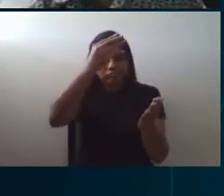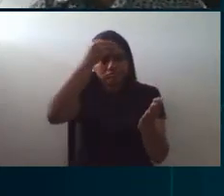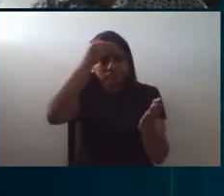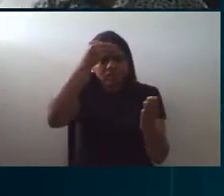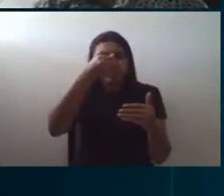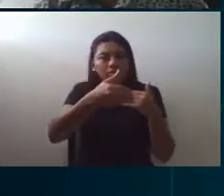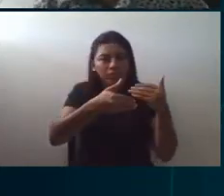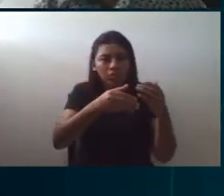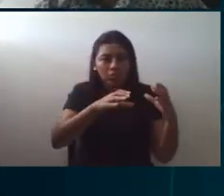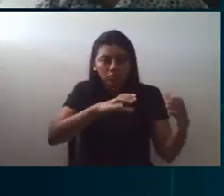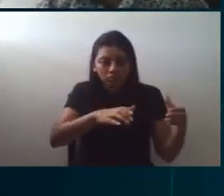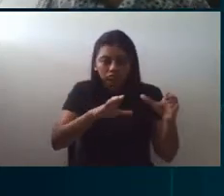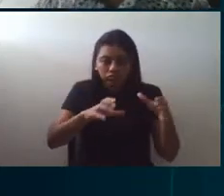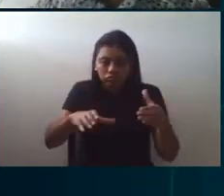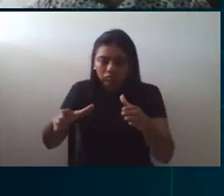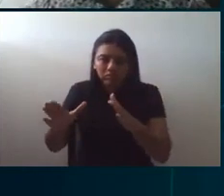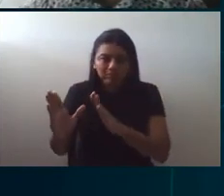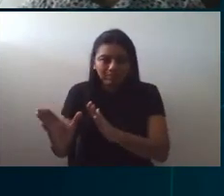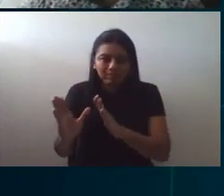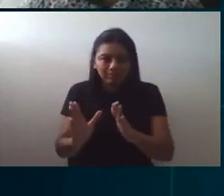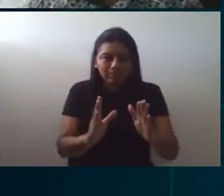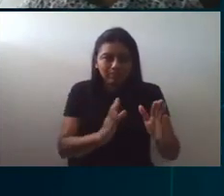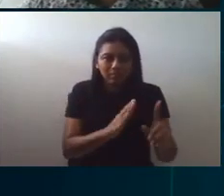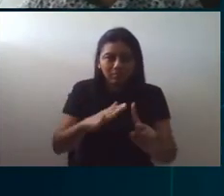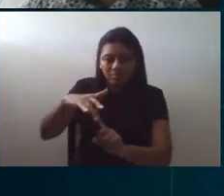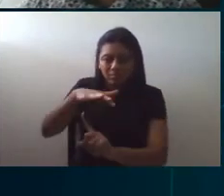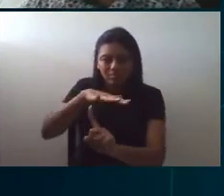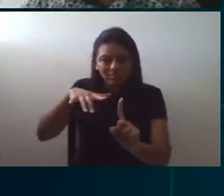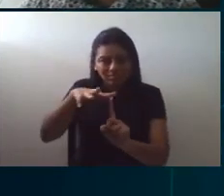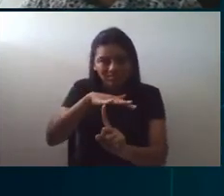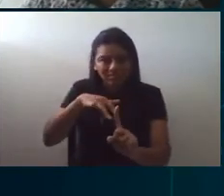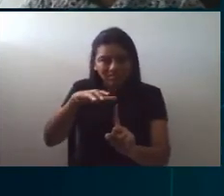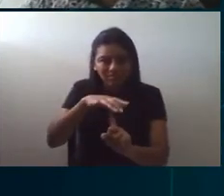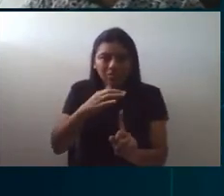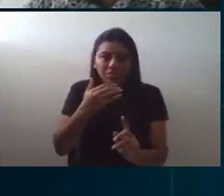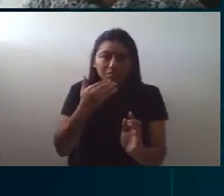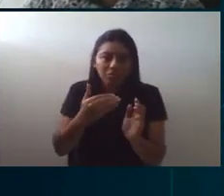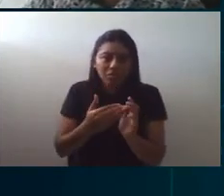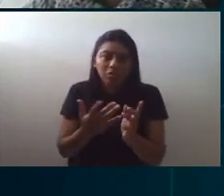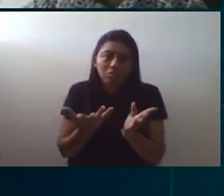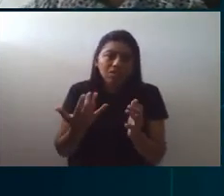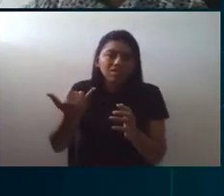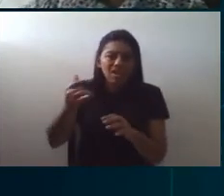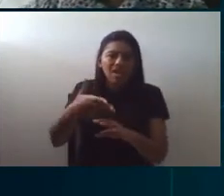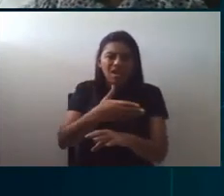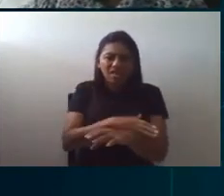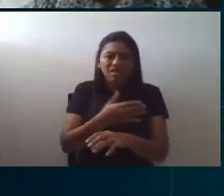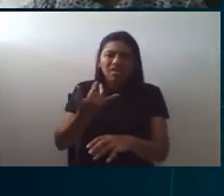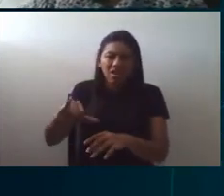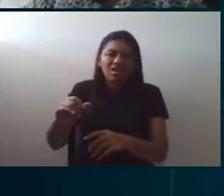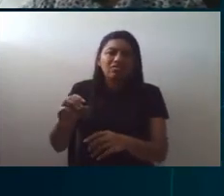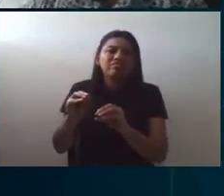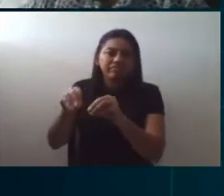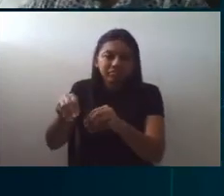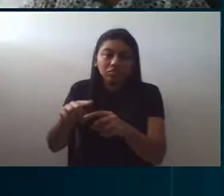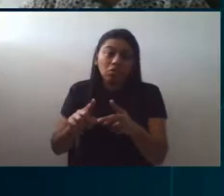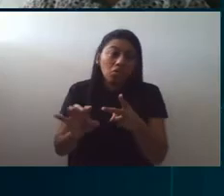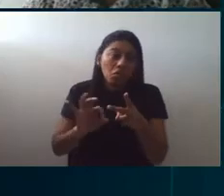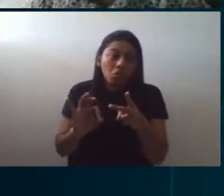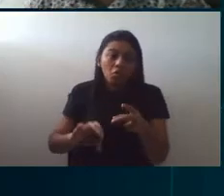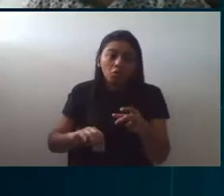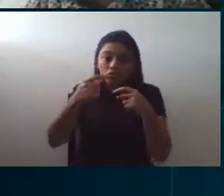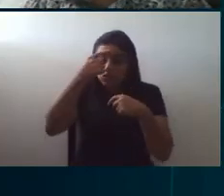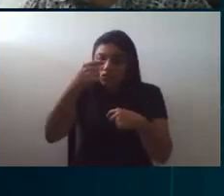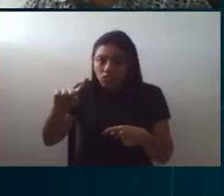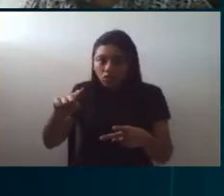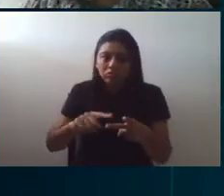con el tipo de contexto que se movían, si era aeronáutico, de exploración, de ciencia o de espacio. ¿Listo? Y